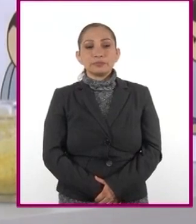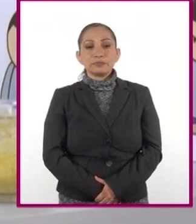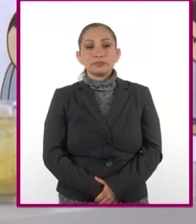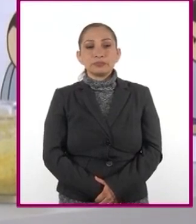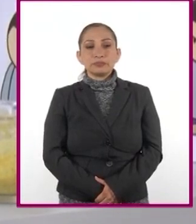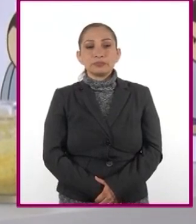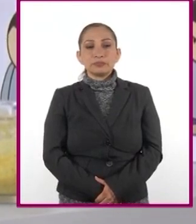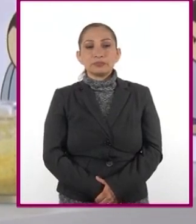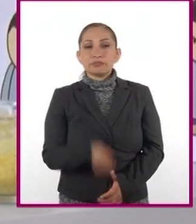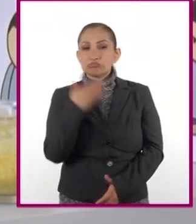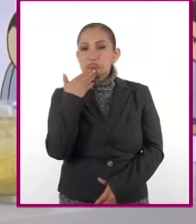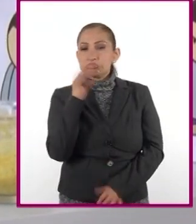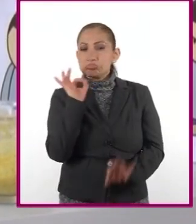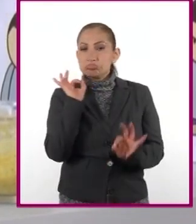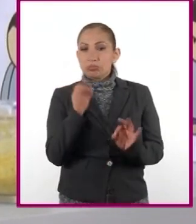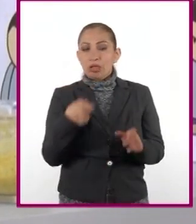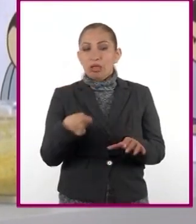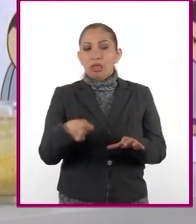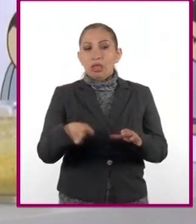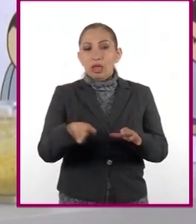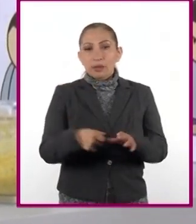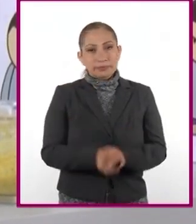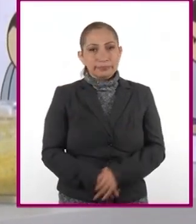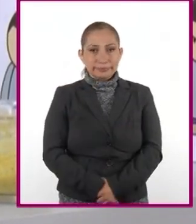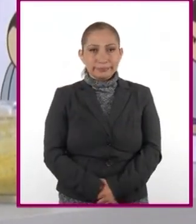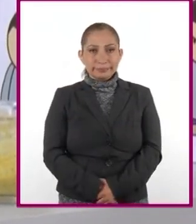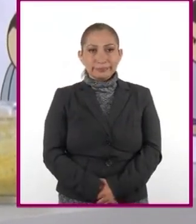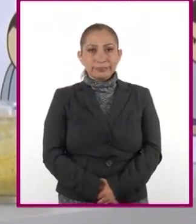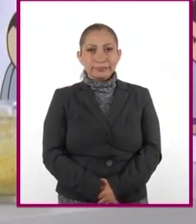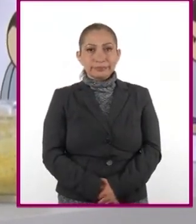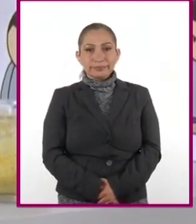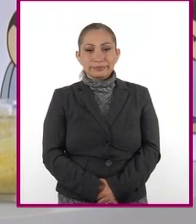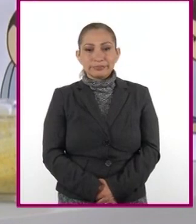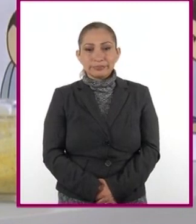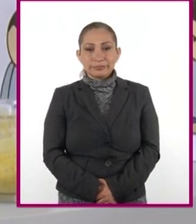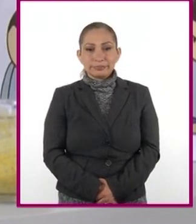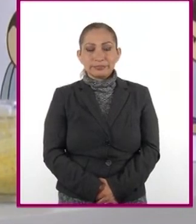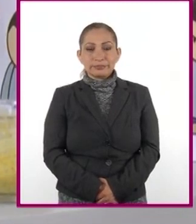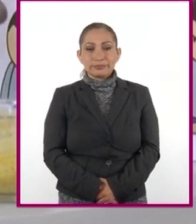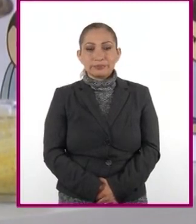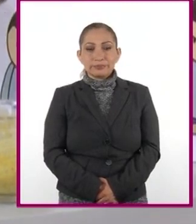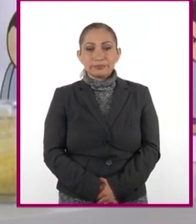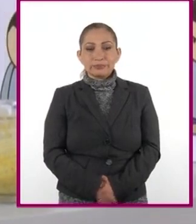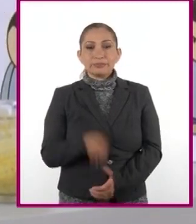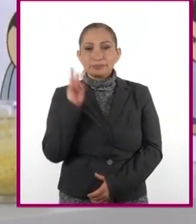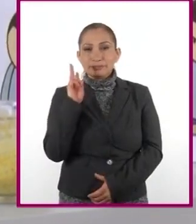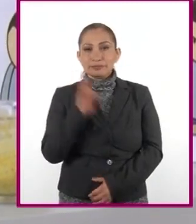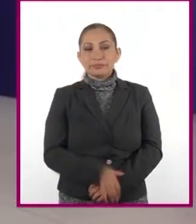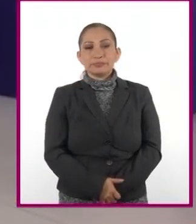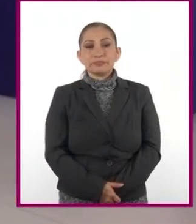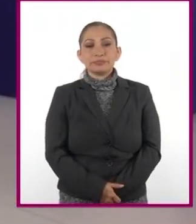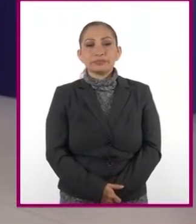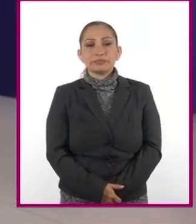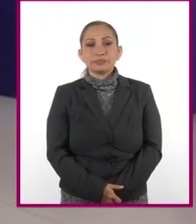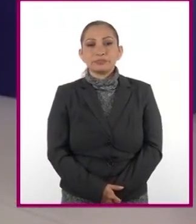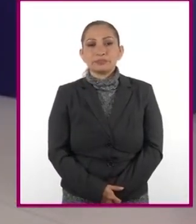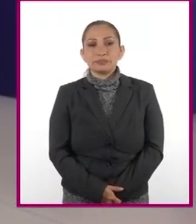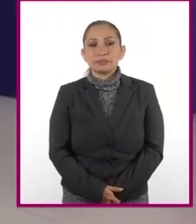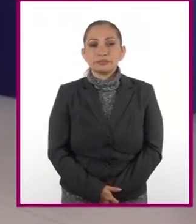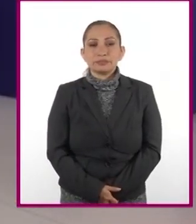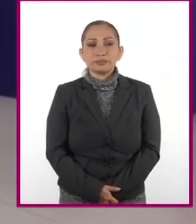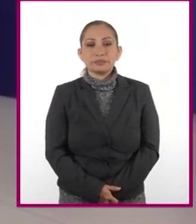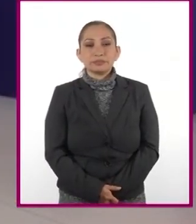Con un excelente pulso. Y 2. Por favor, Ajá.